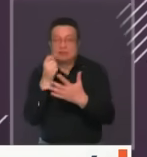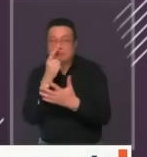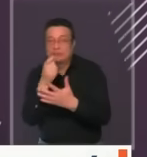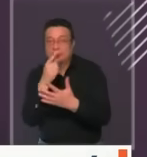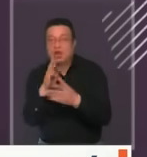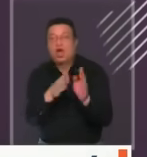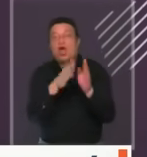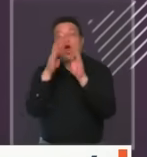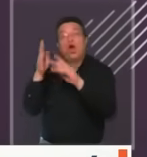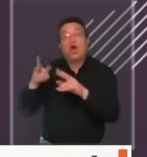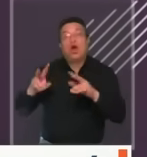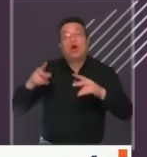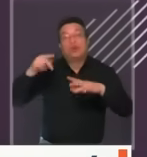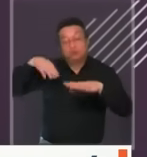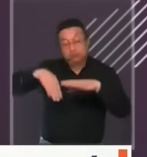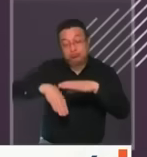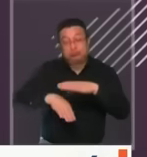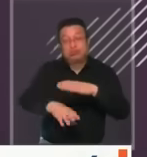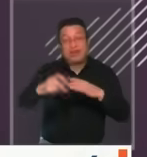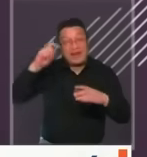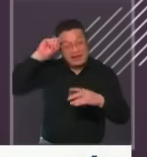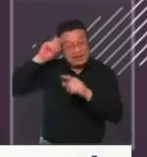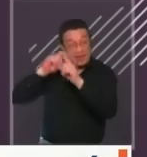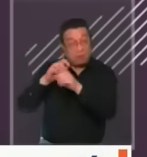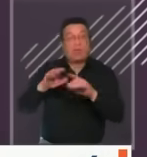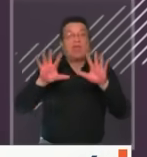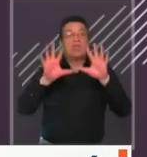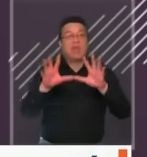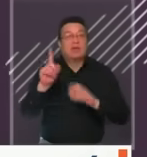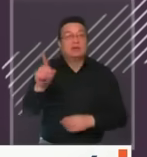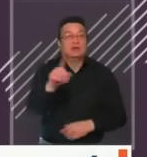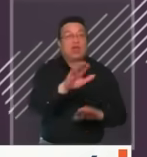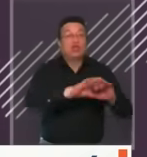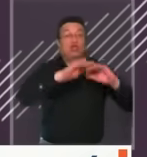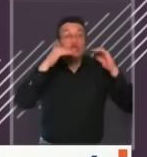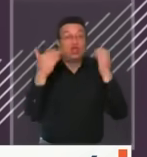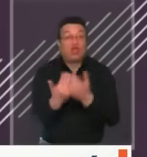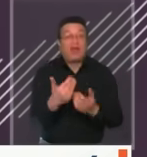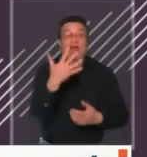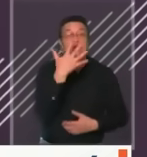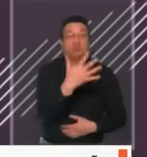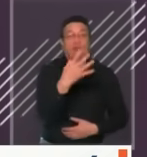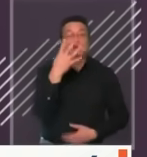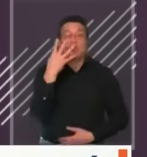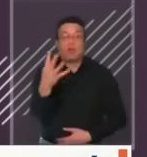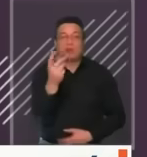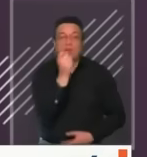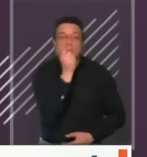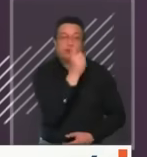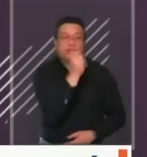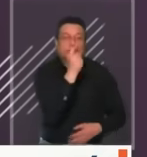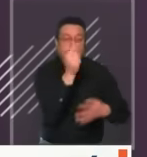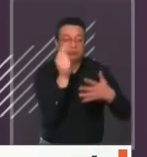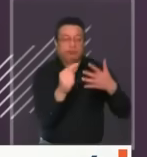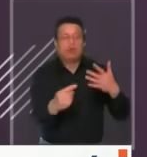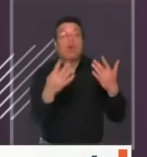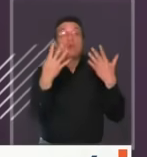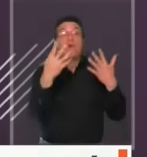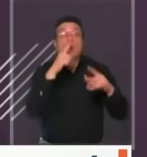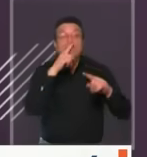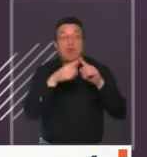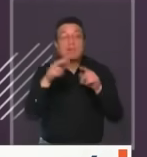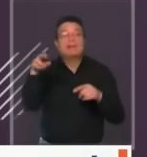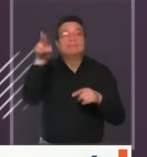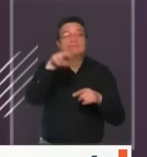la construcción delictual de Rancagua, 10. En total, 54 imputados. 9 nombres se repiten